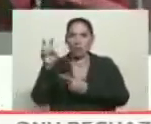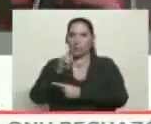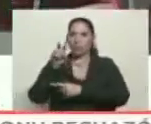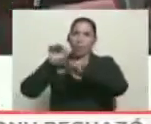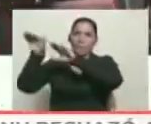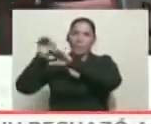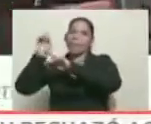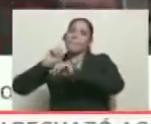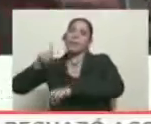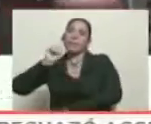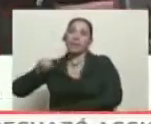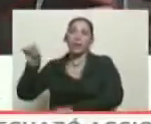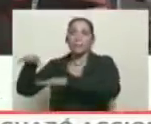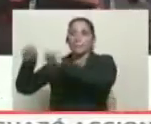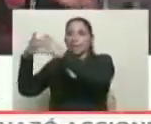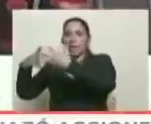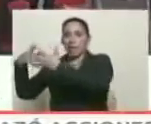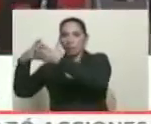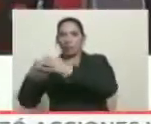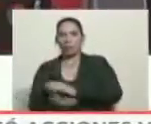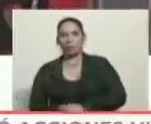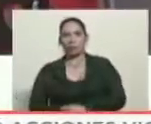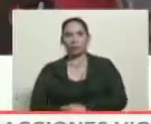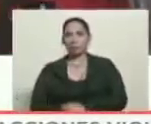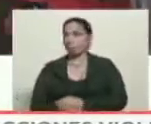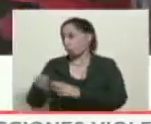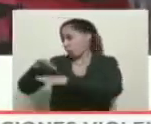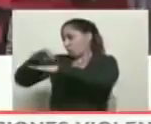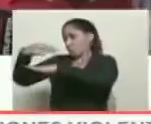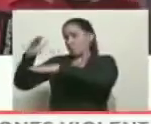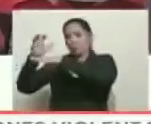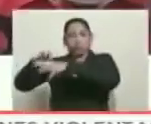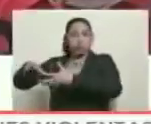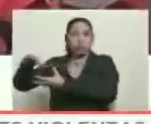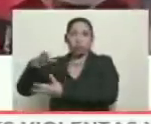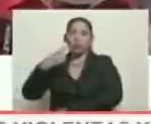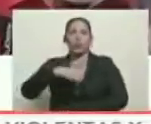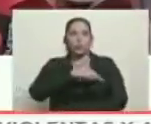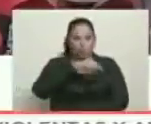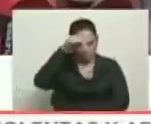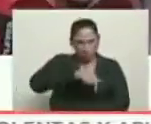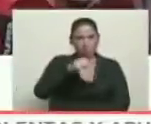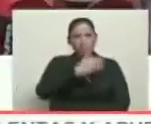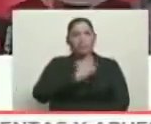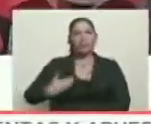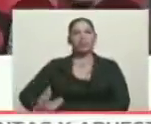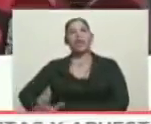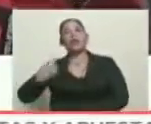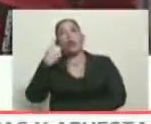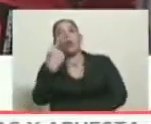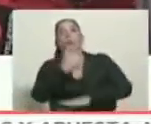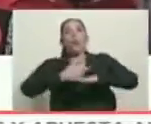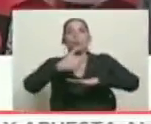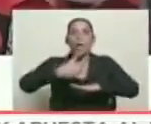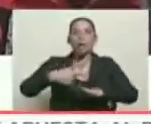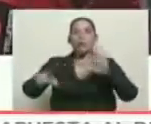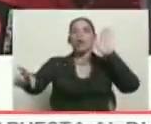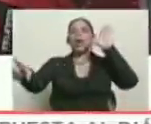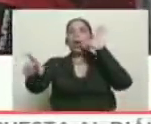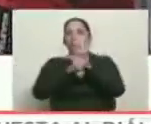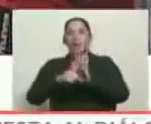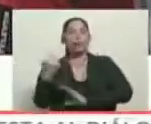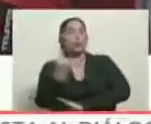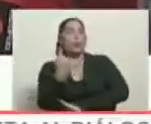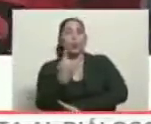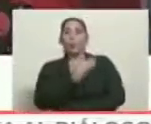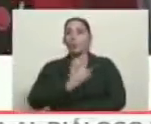imperialismo? El imperialismo sigue adelante con ellos, ese es su problema. Nosotros los invitamos, aquí hay un presidente, un gobierno legítimo, el único